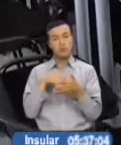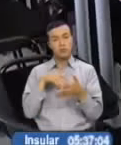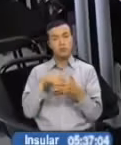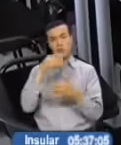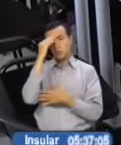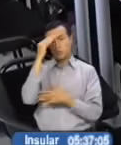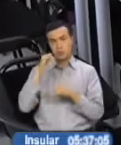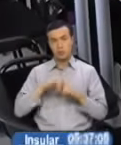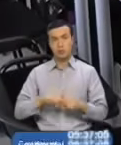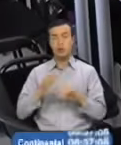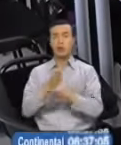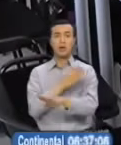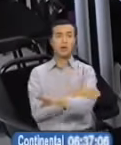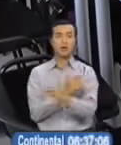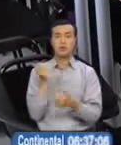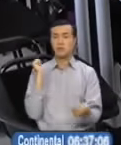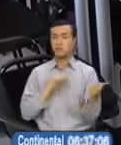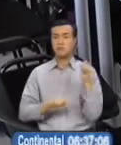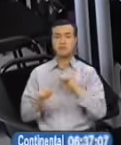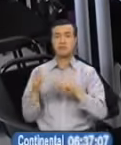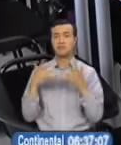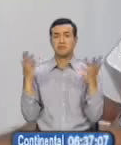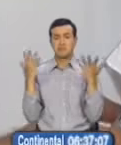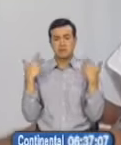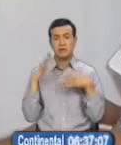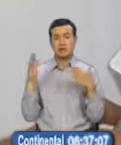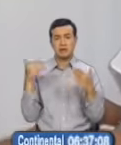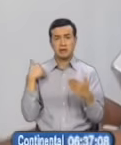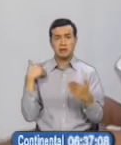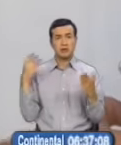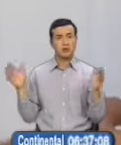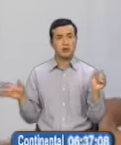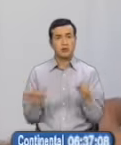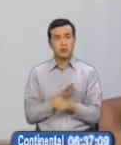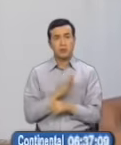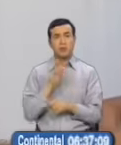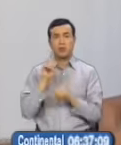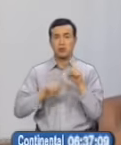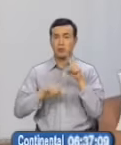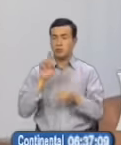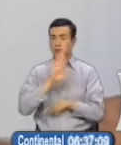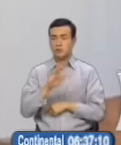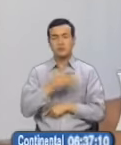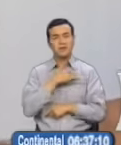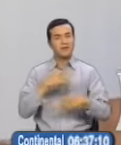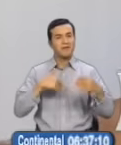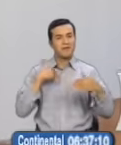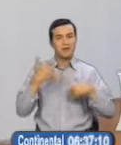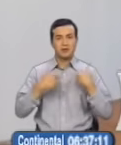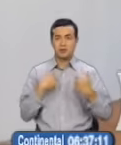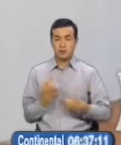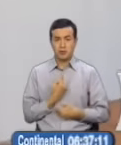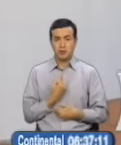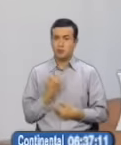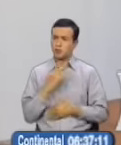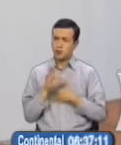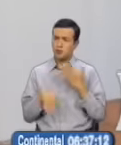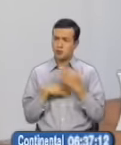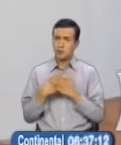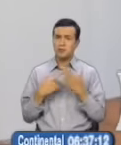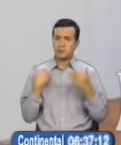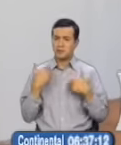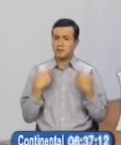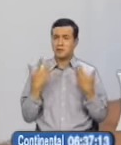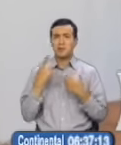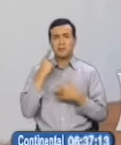educarse. Antes no teníamos los laboratorios, ahora tenemos ya todo. Y habemos muchos compañeros que estamos felices, no solamente yo, sino que todos, y todos